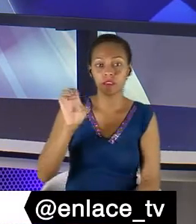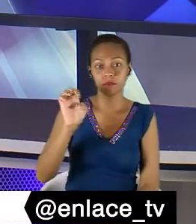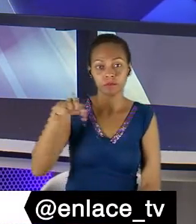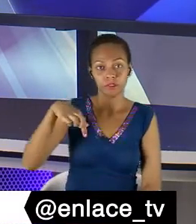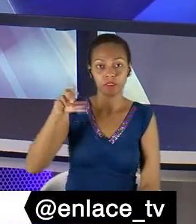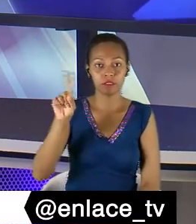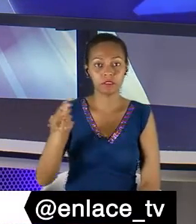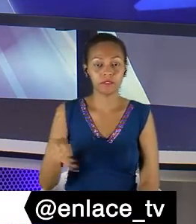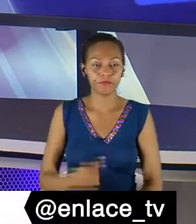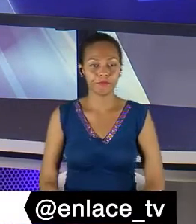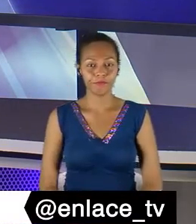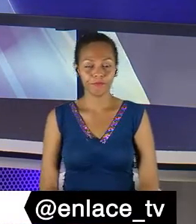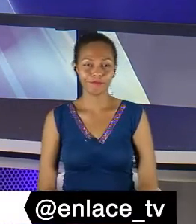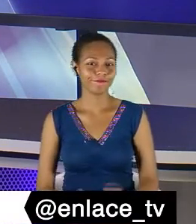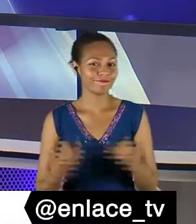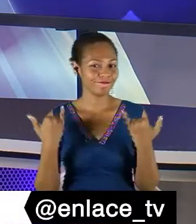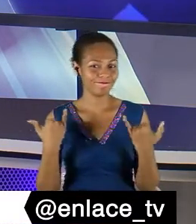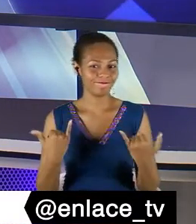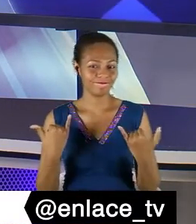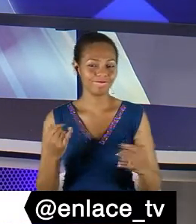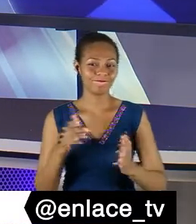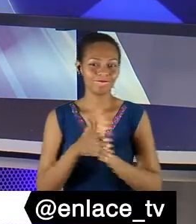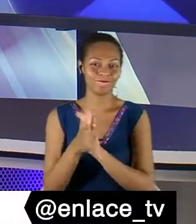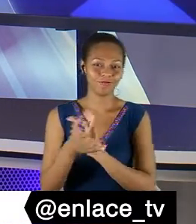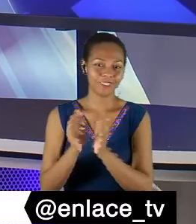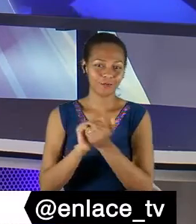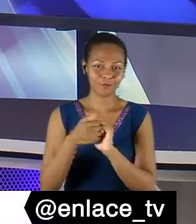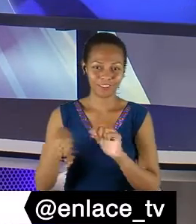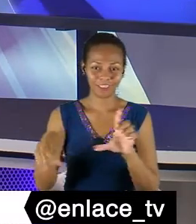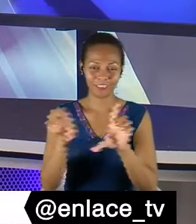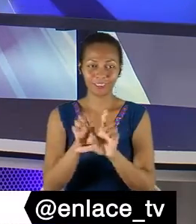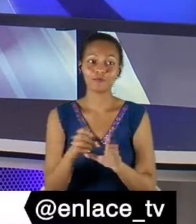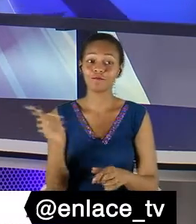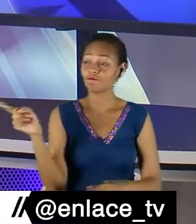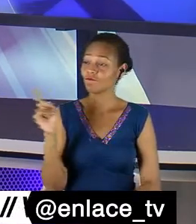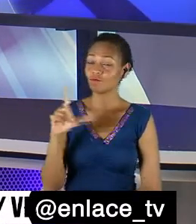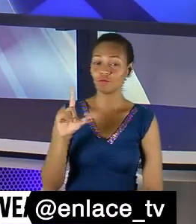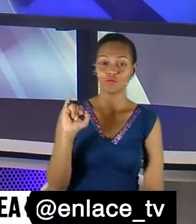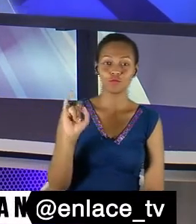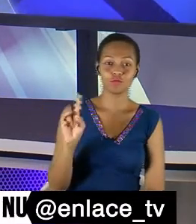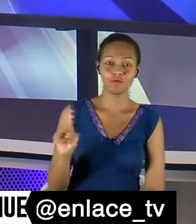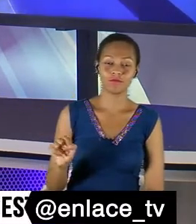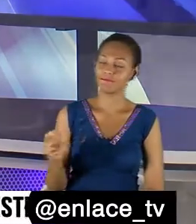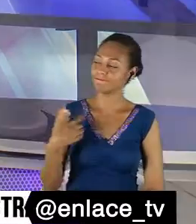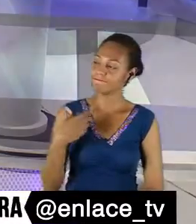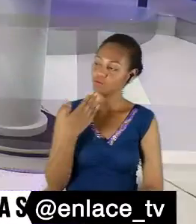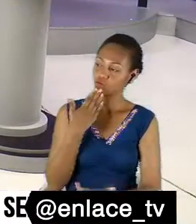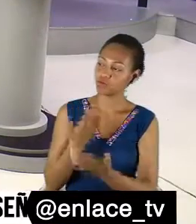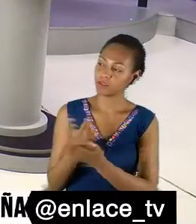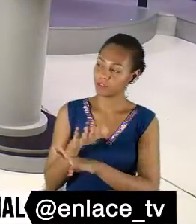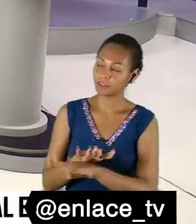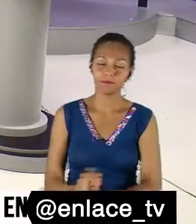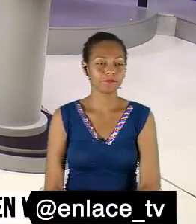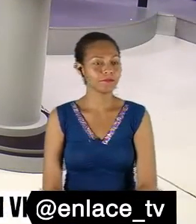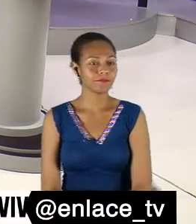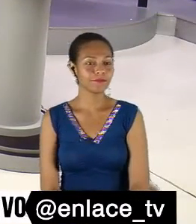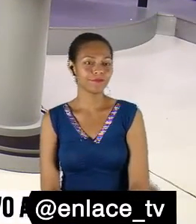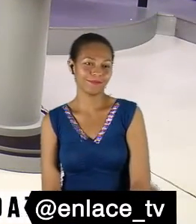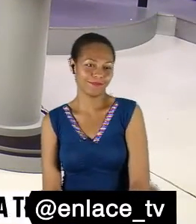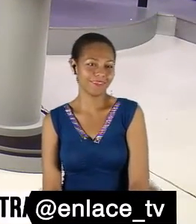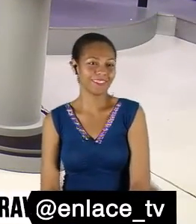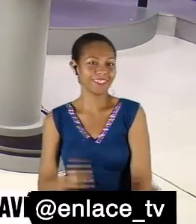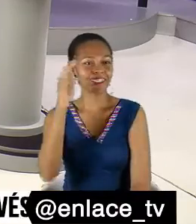llegó el momento de continuar con información deportiva en Enlace Noticias. Ya está listo Luis Alfonso El Pocho Molina. Pocho, buenas tardes. Hola, Yannick, ¿qué tal? Saludo